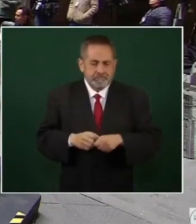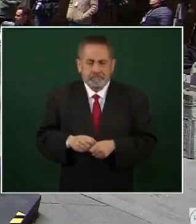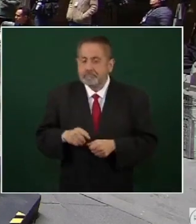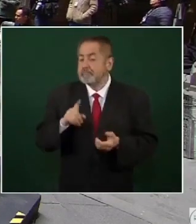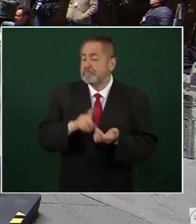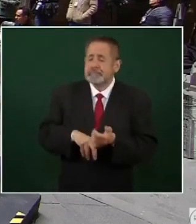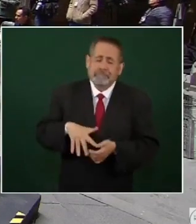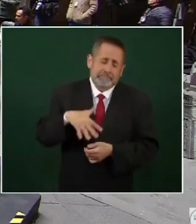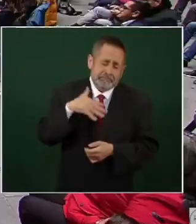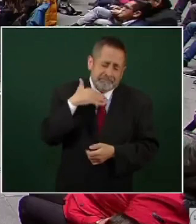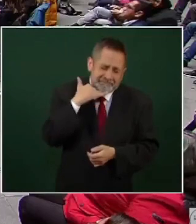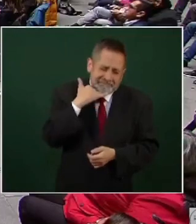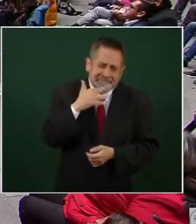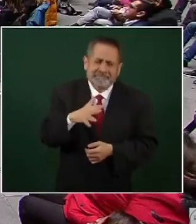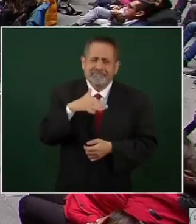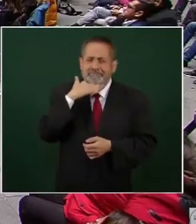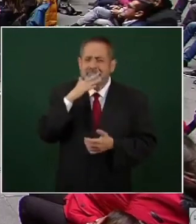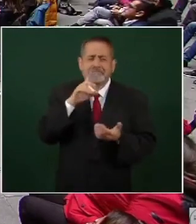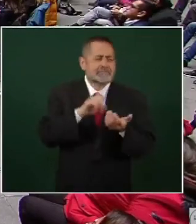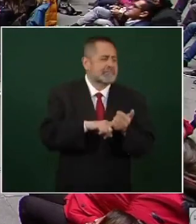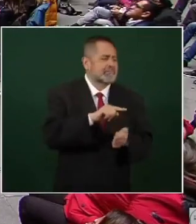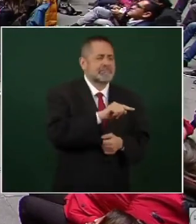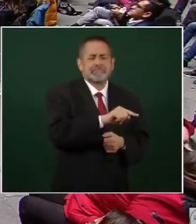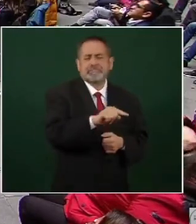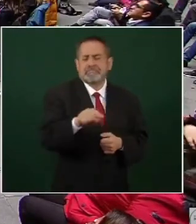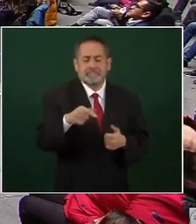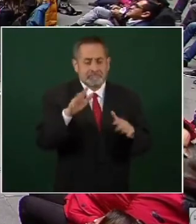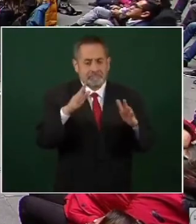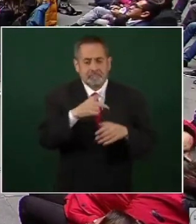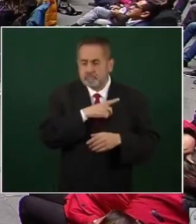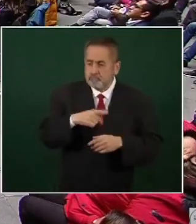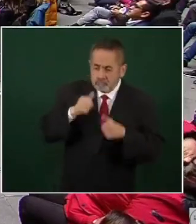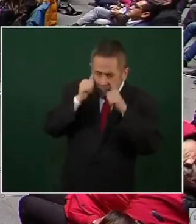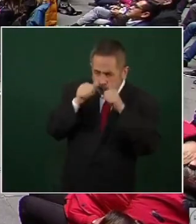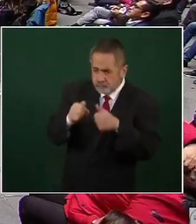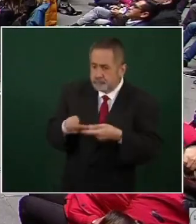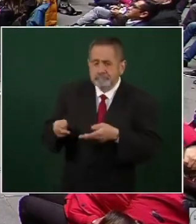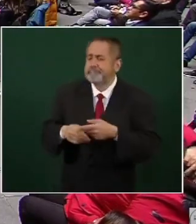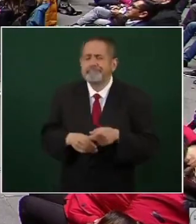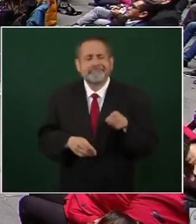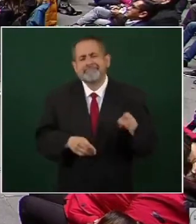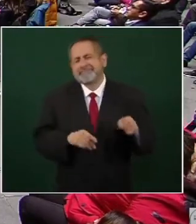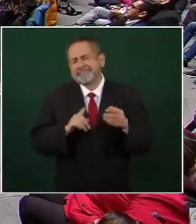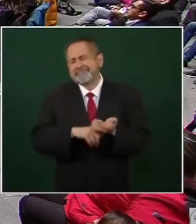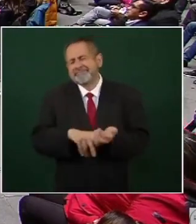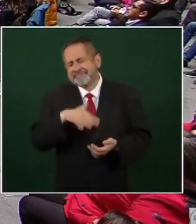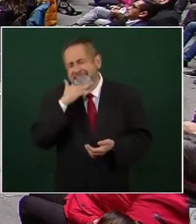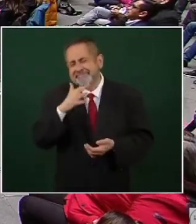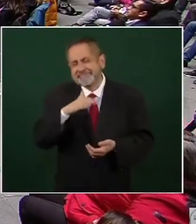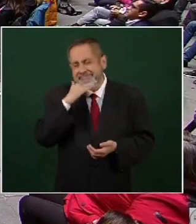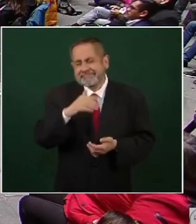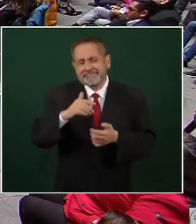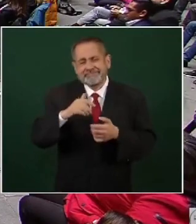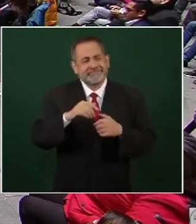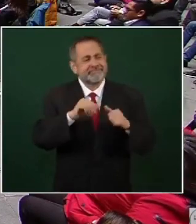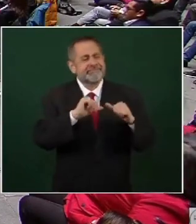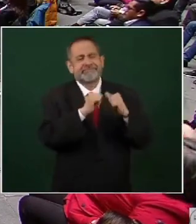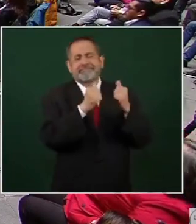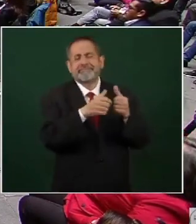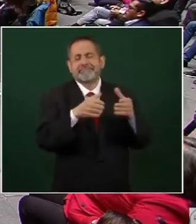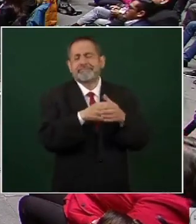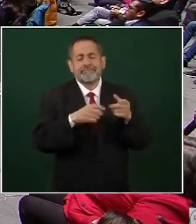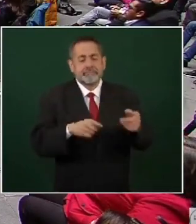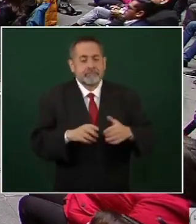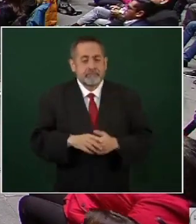la corrupción en todas las corporaciones que debieran estar al servicio de los usuarios y ciudadanos. En general,